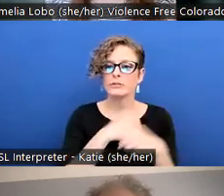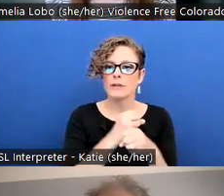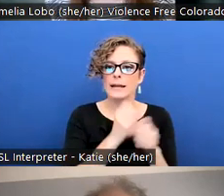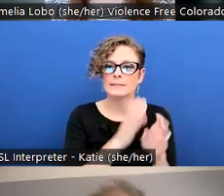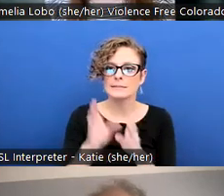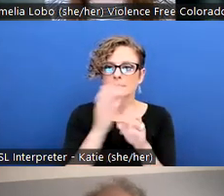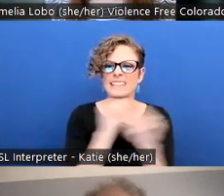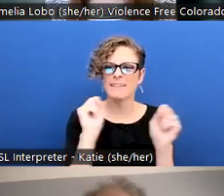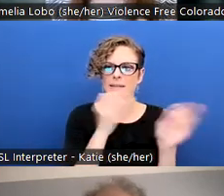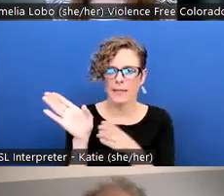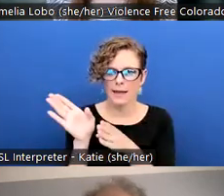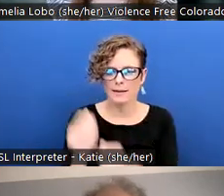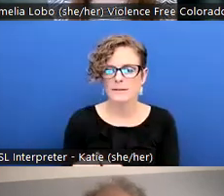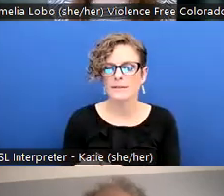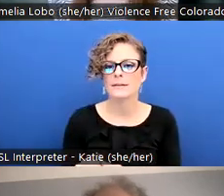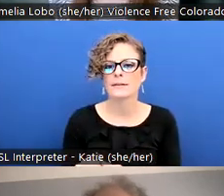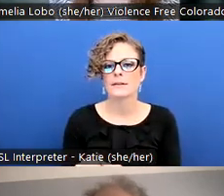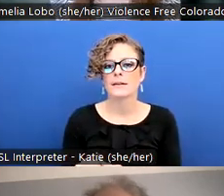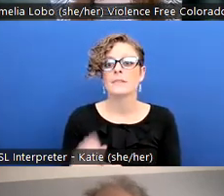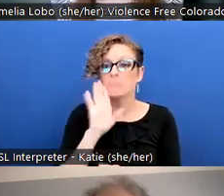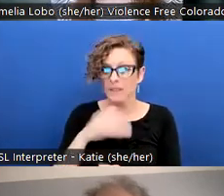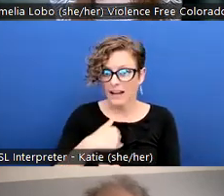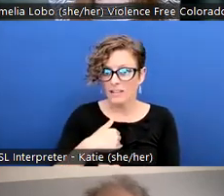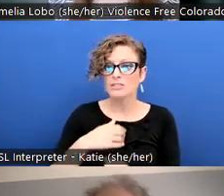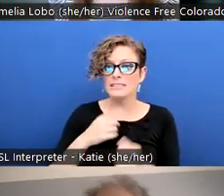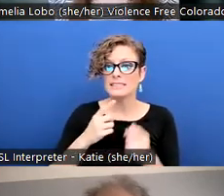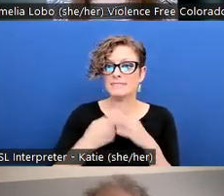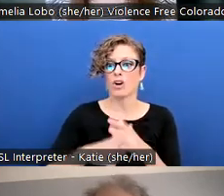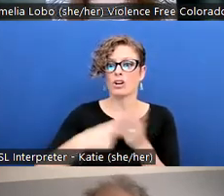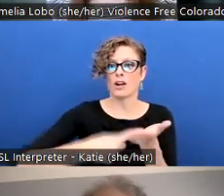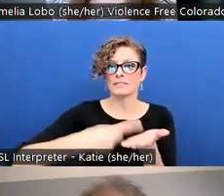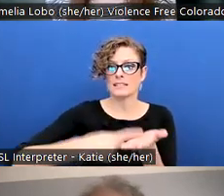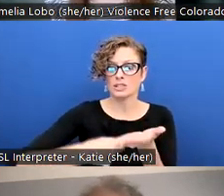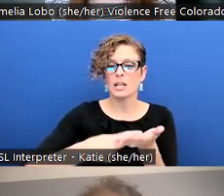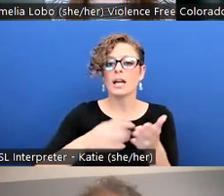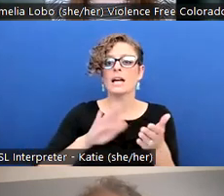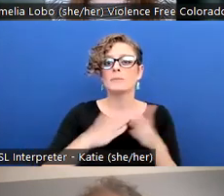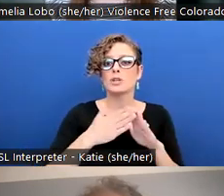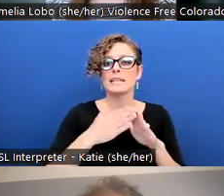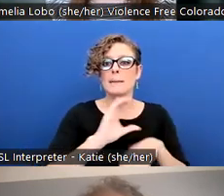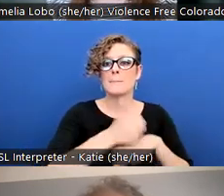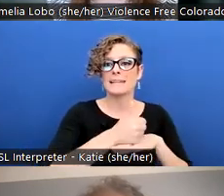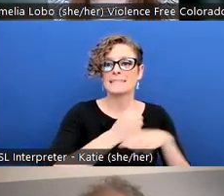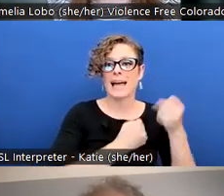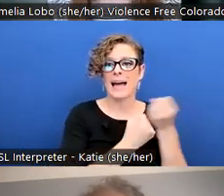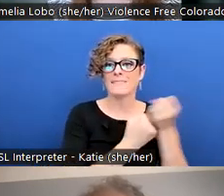logramos que se extendiera, queríamos extenderlo el plazo a 72 días.